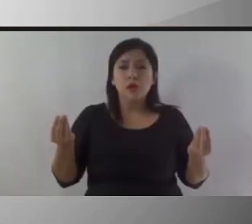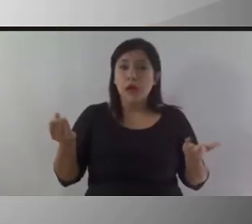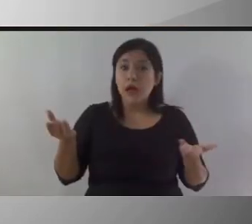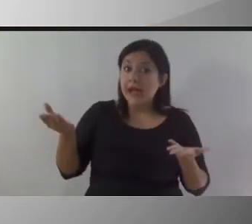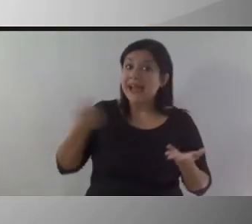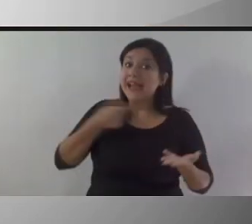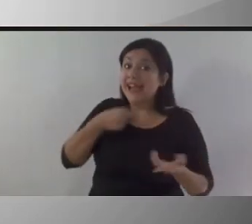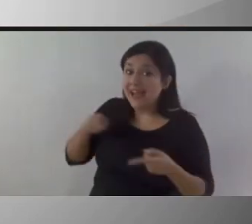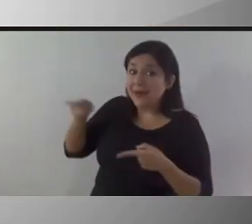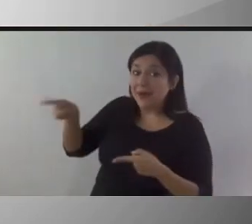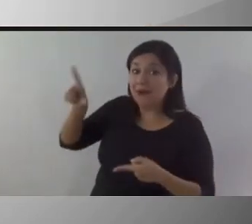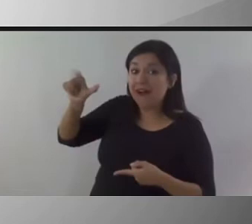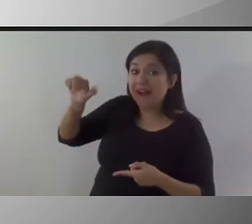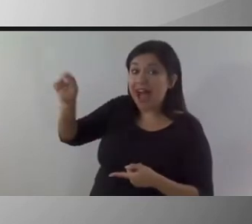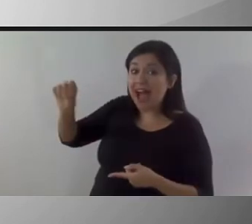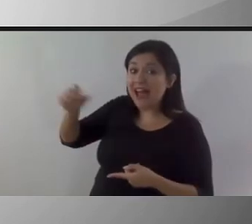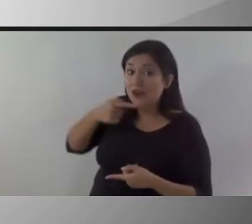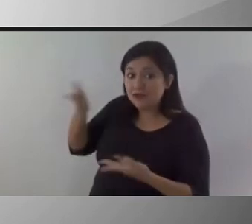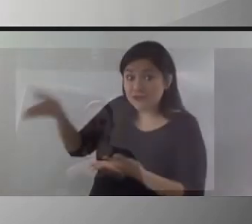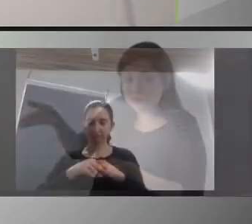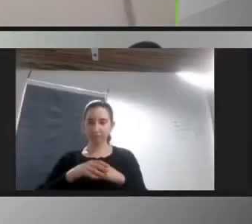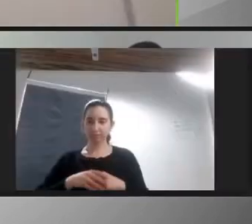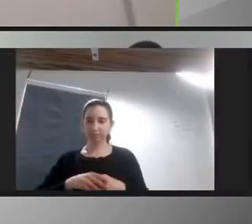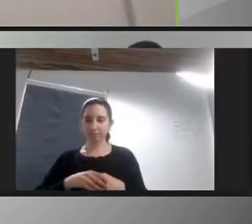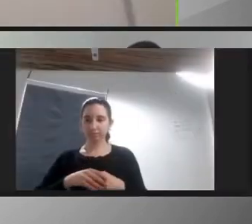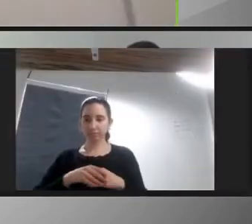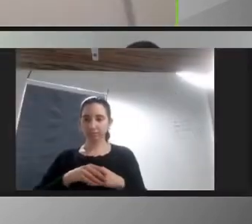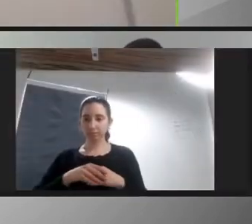Carlos, ¿querés empezar? ¿Querés que yo empiece?